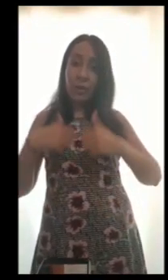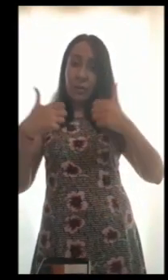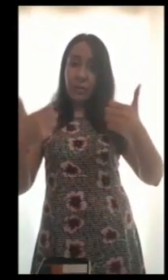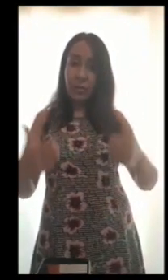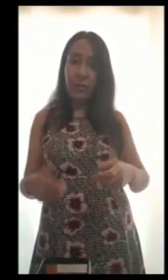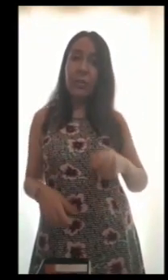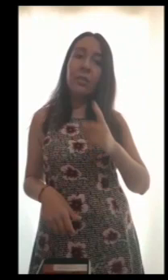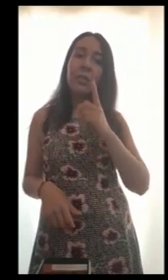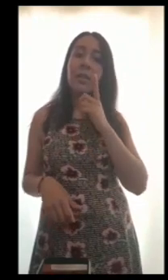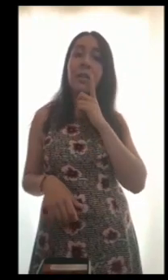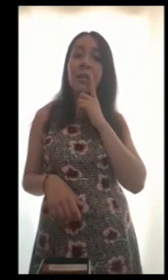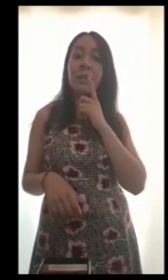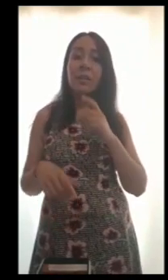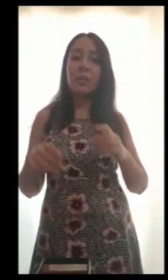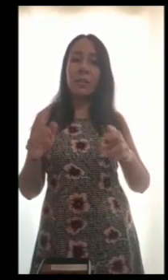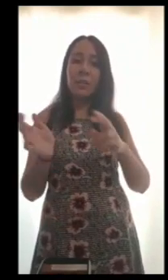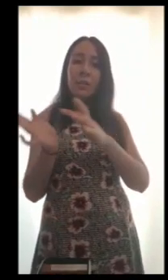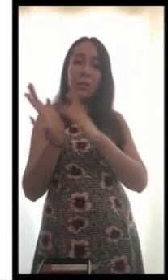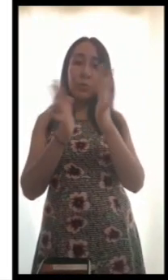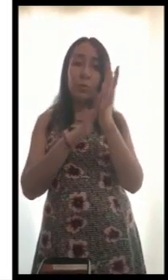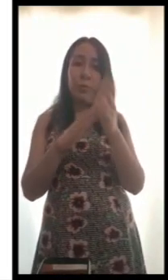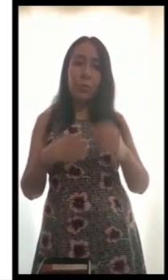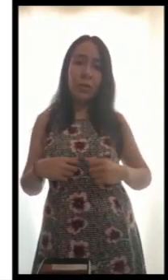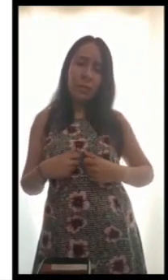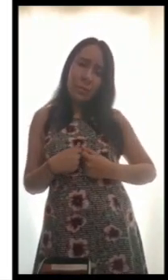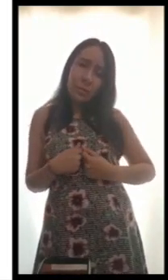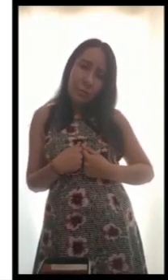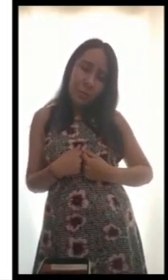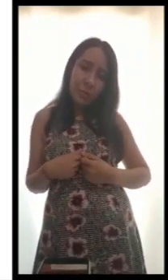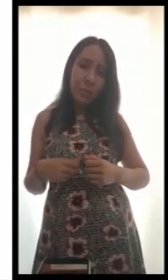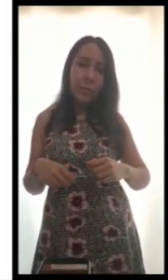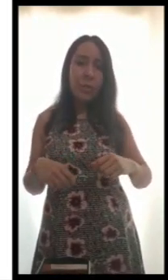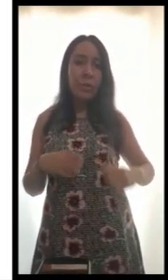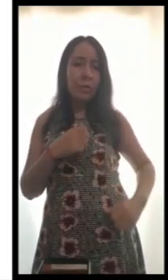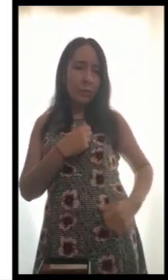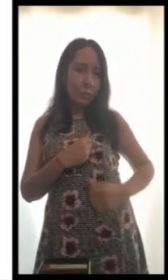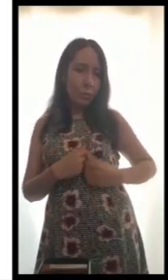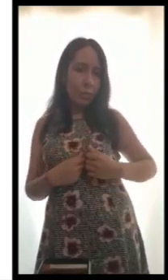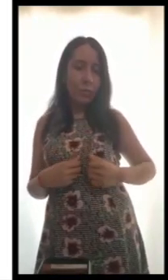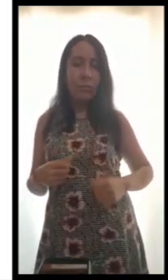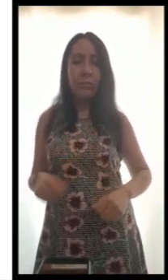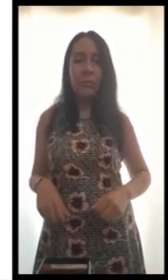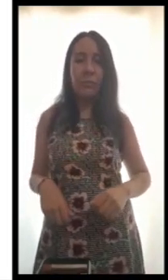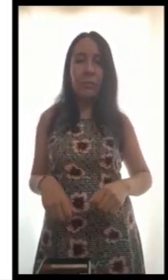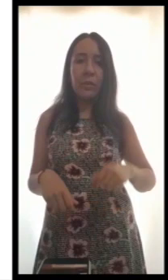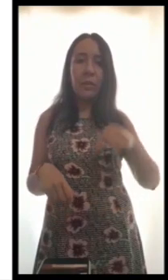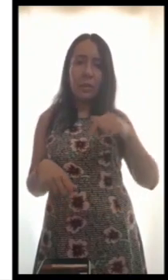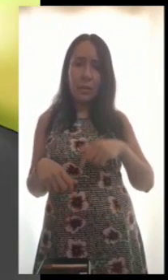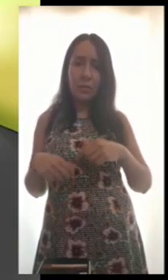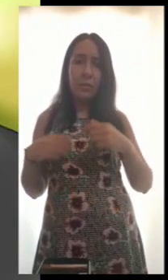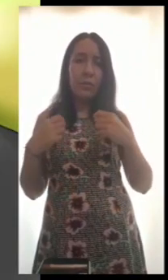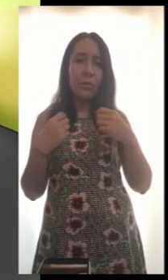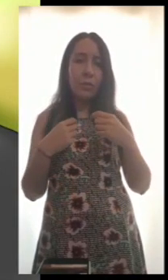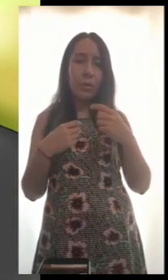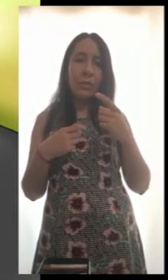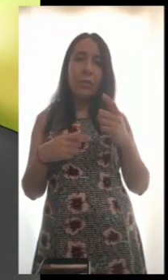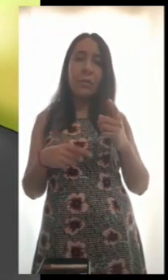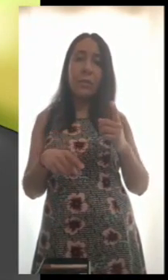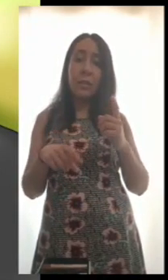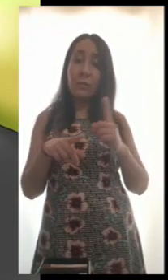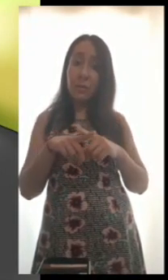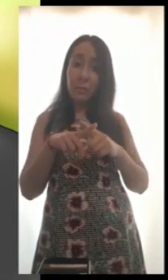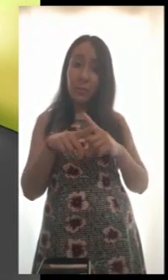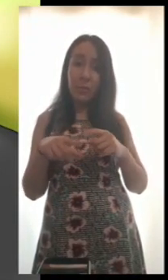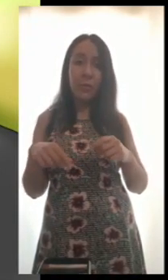que realiza Jesús porque siente compasión por una persona que sufre, es lo que debemos tener como